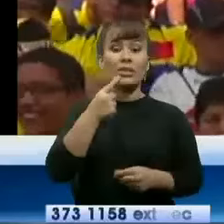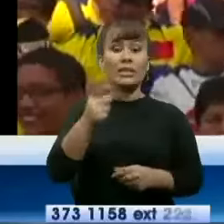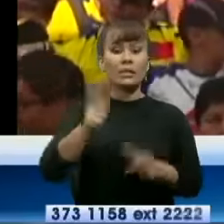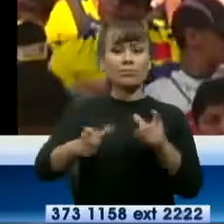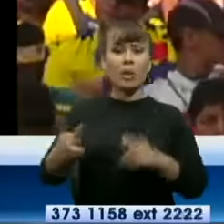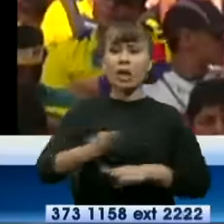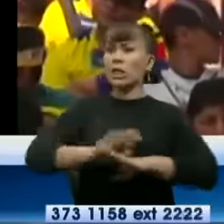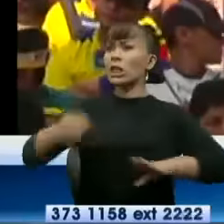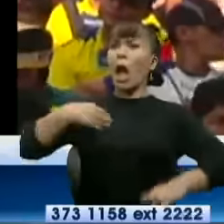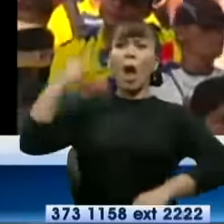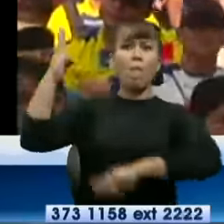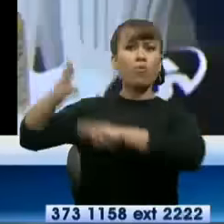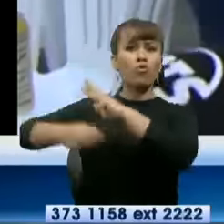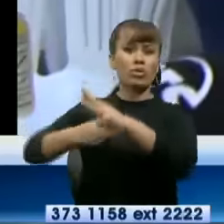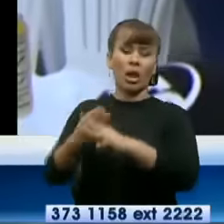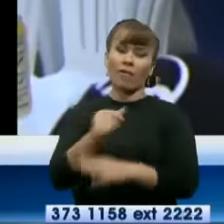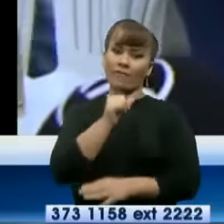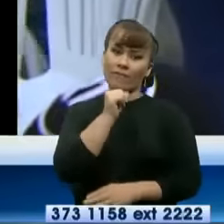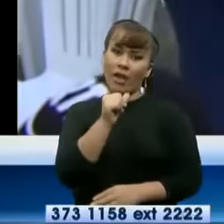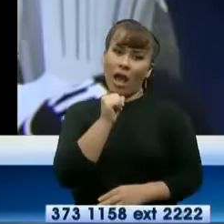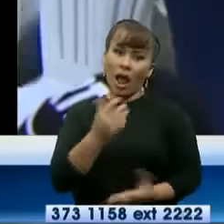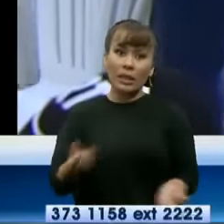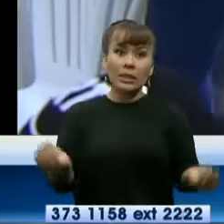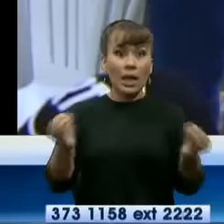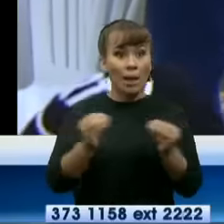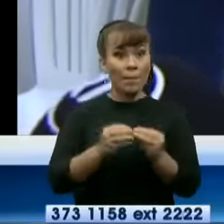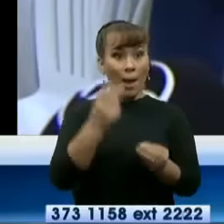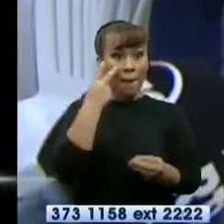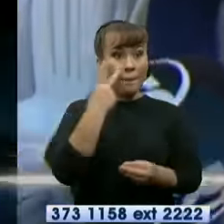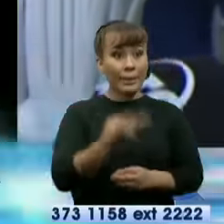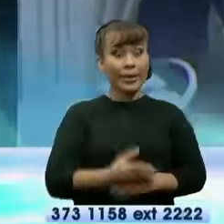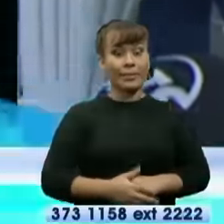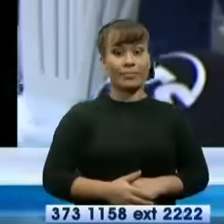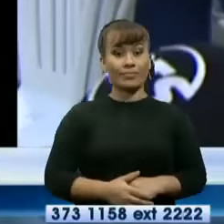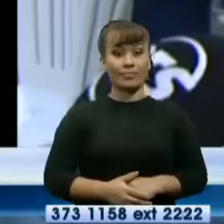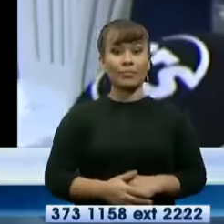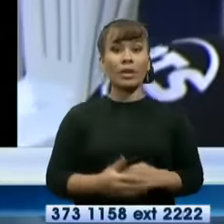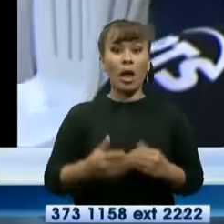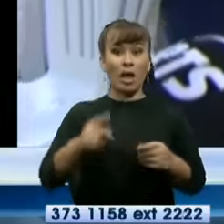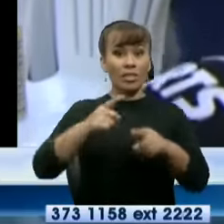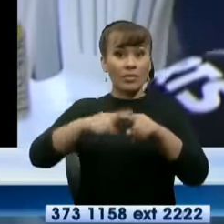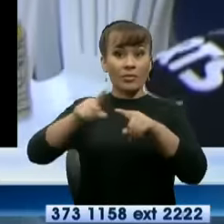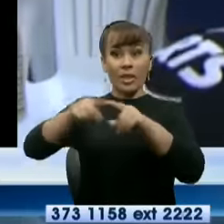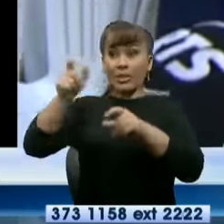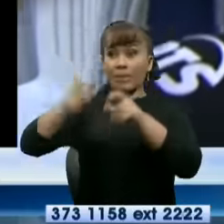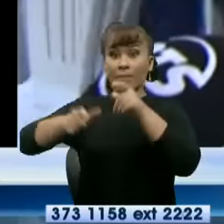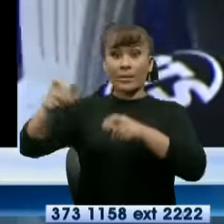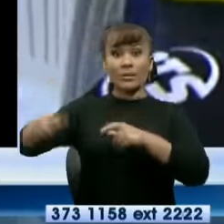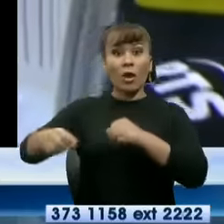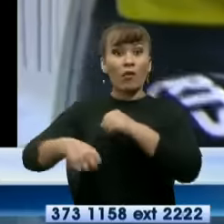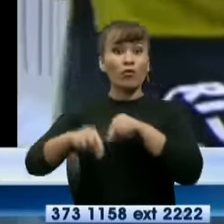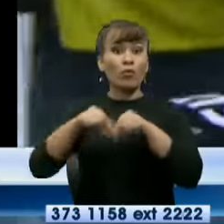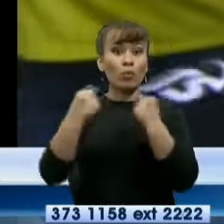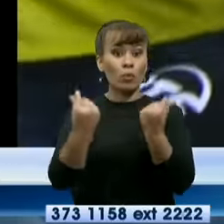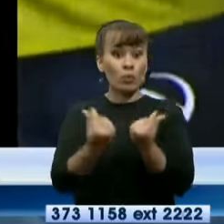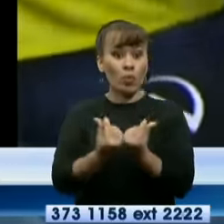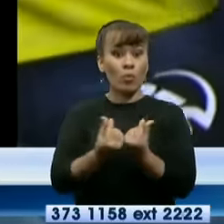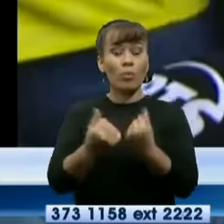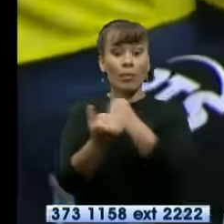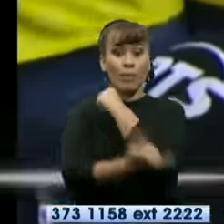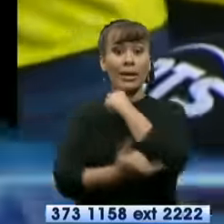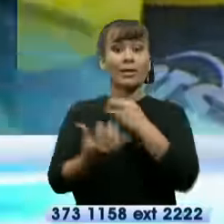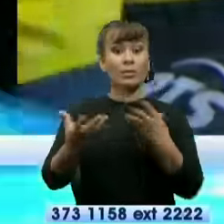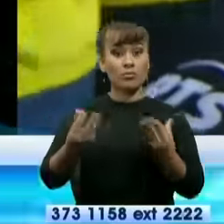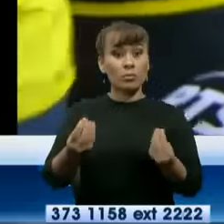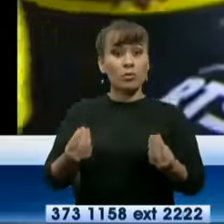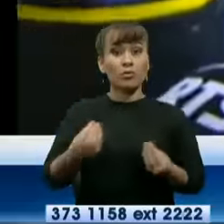íbamos a clasificar al Mundial, cuando no es así, porque igual hay 10 selecciones que juegan igual el todo por el todo. Entonces hay que mejorar y hay que,